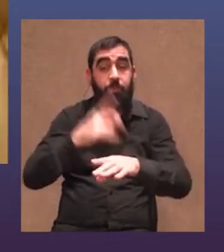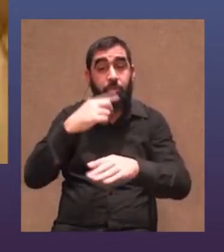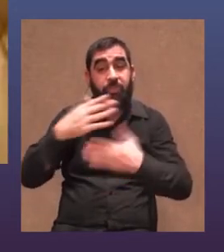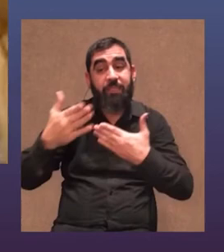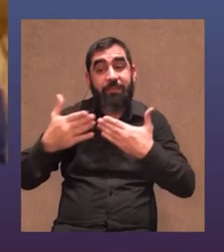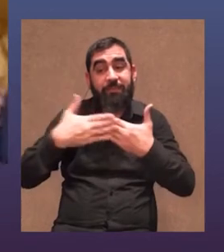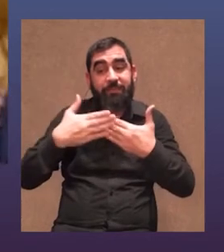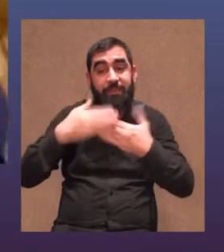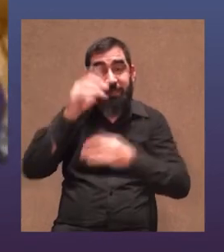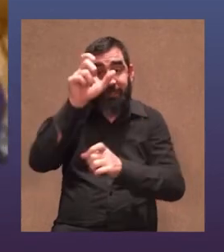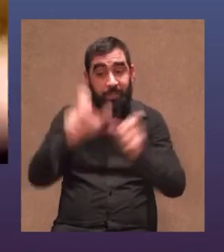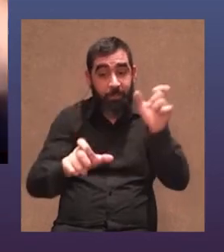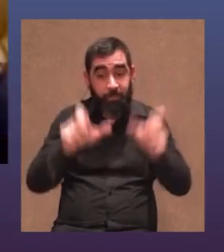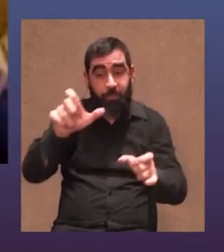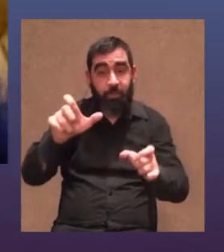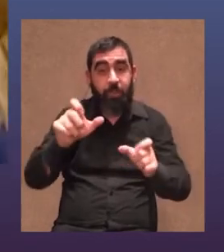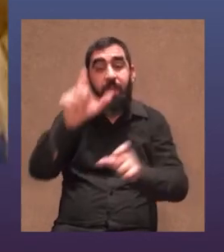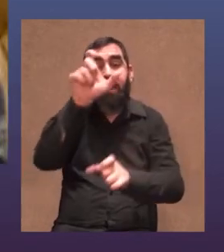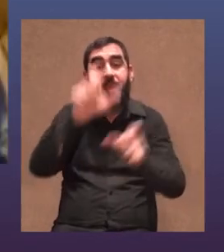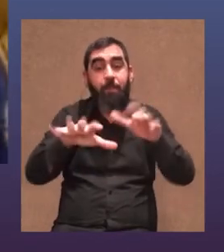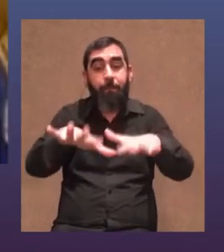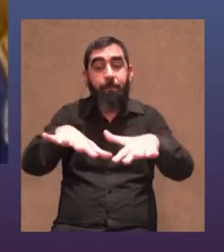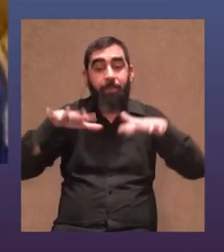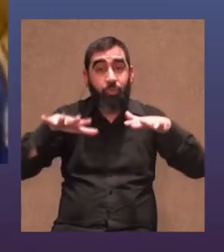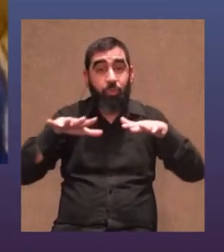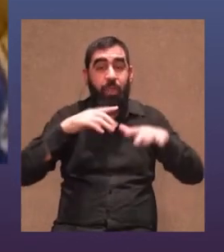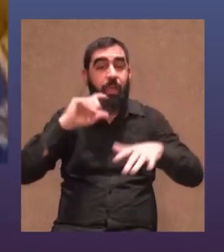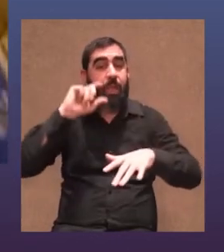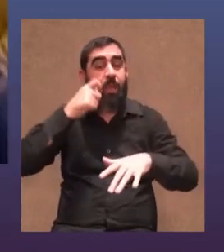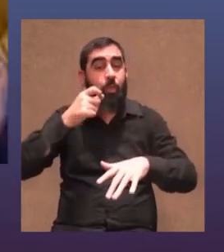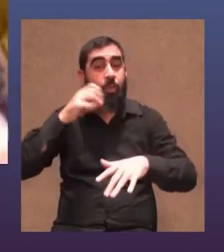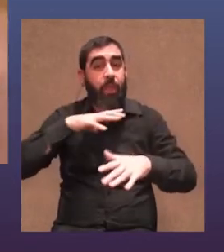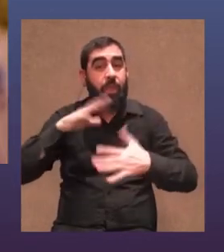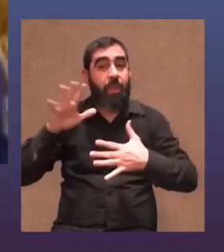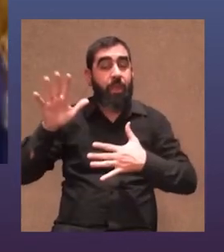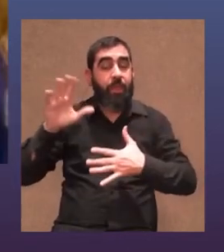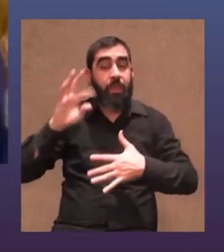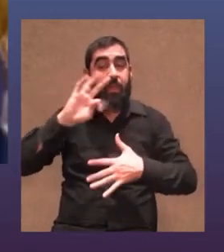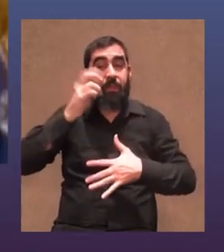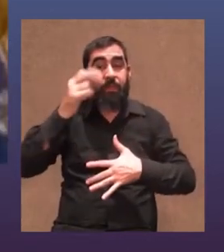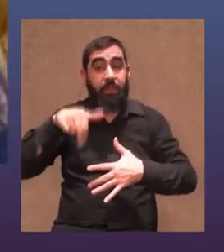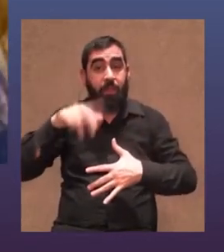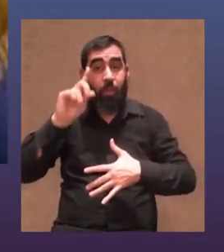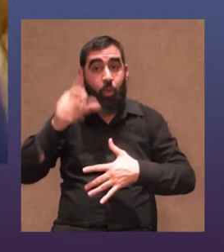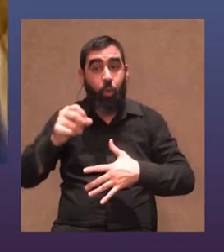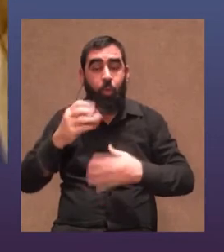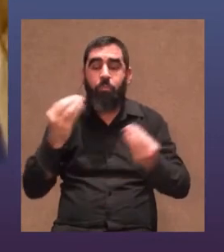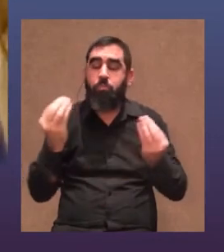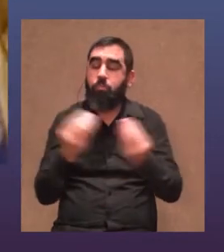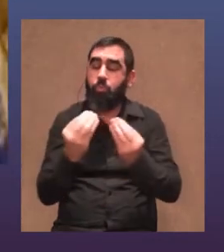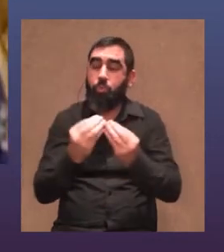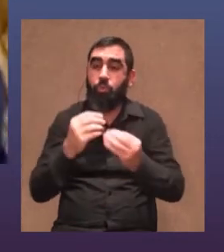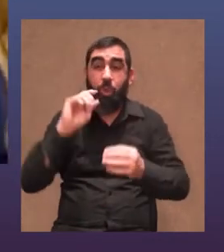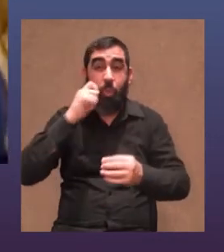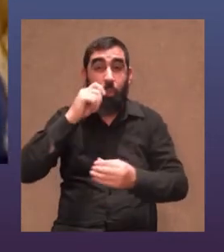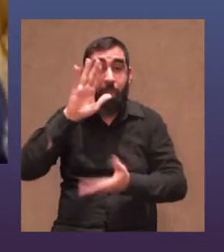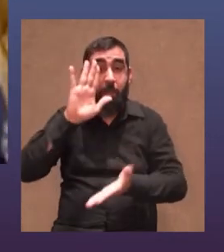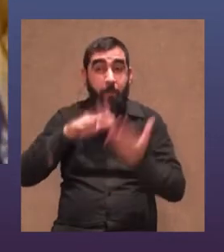a toda esa gente, el público del tango es enorme, el público que le gusta la música brasilera es